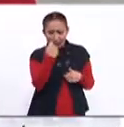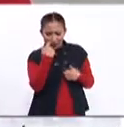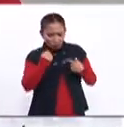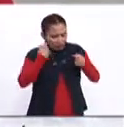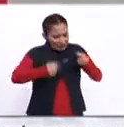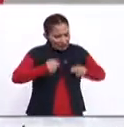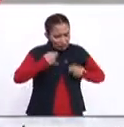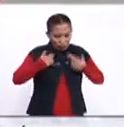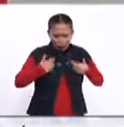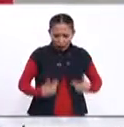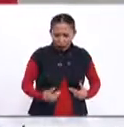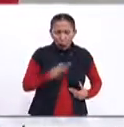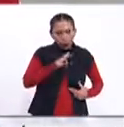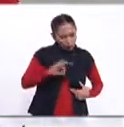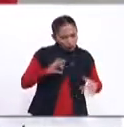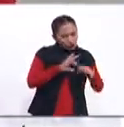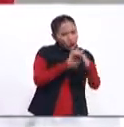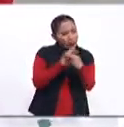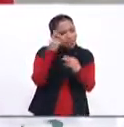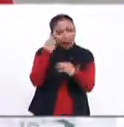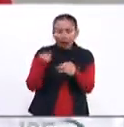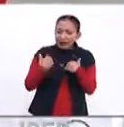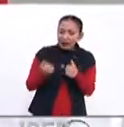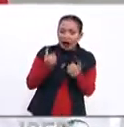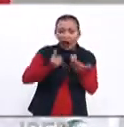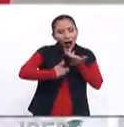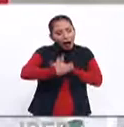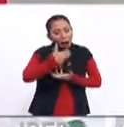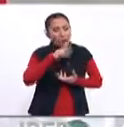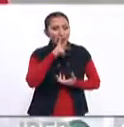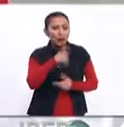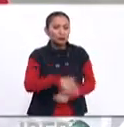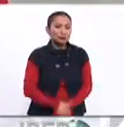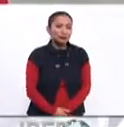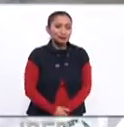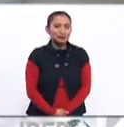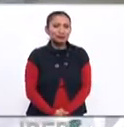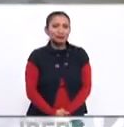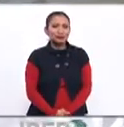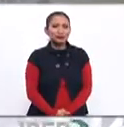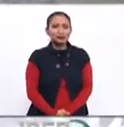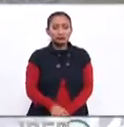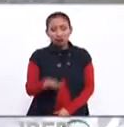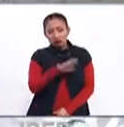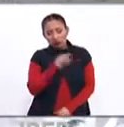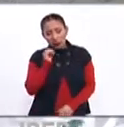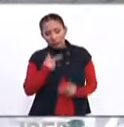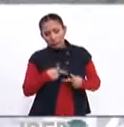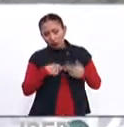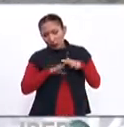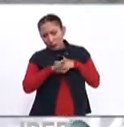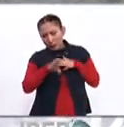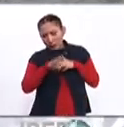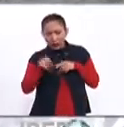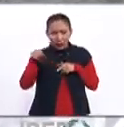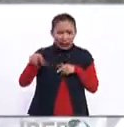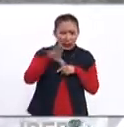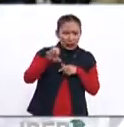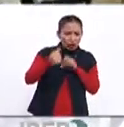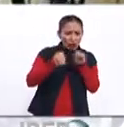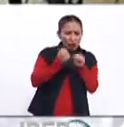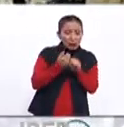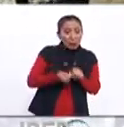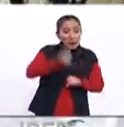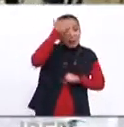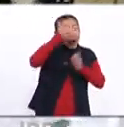podemos unirnos para tratar de tener una reflexión más universal sobre ello. Los fenómenos migratorios y los 500 años